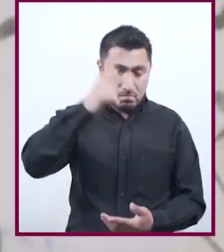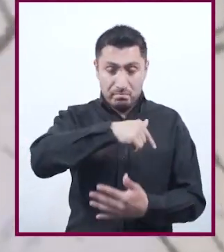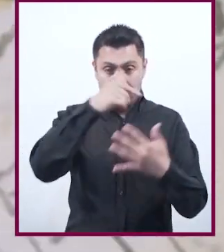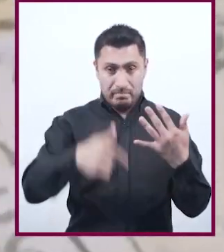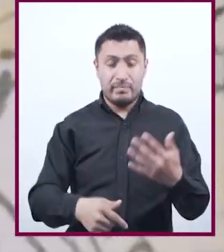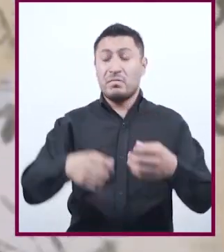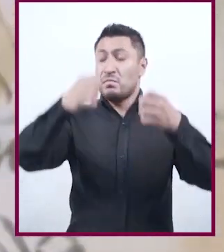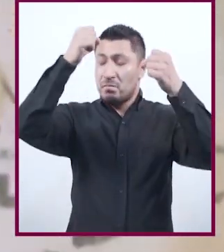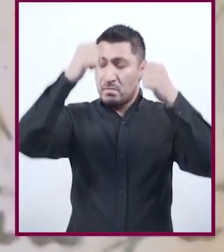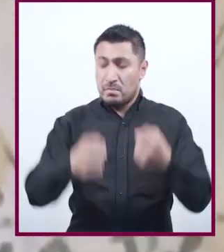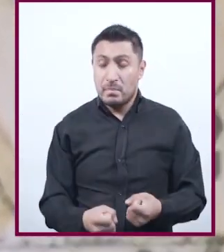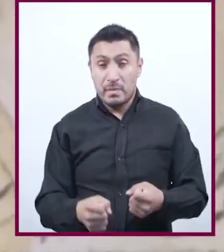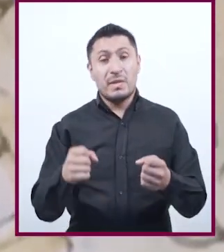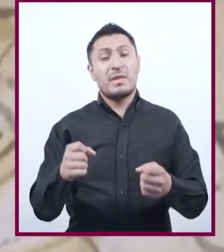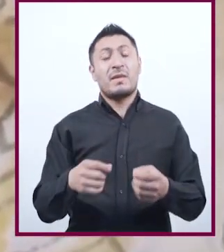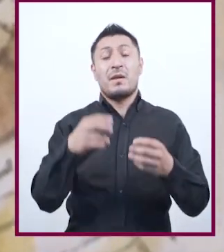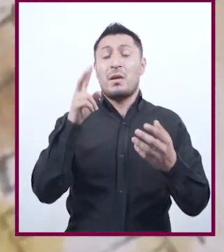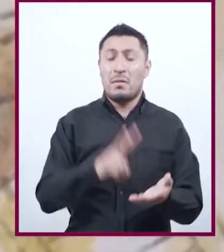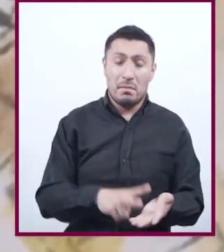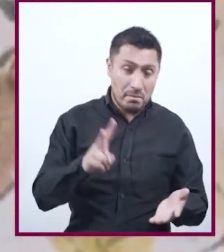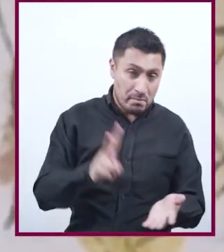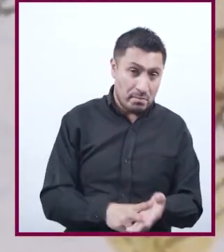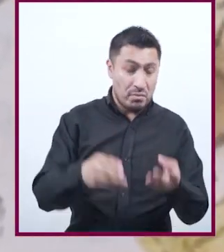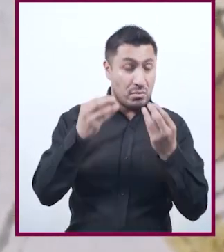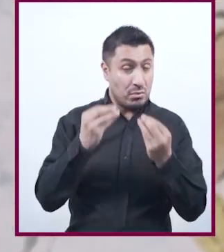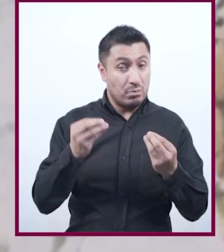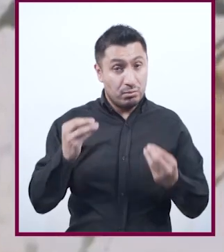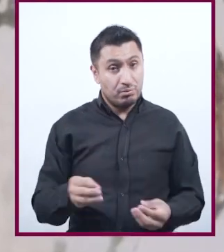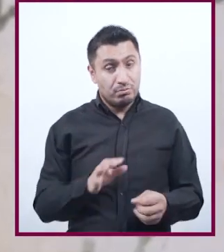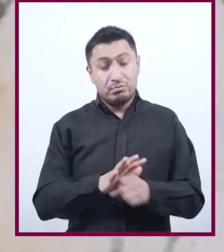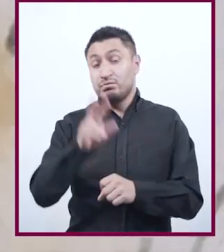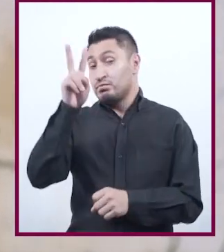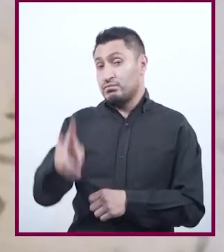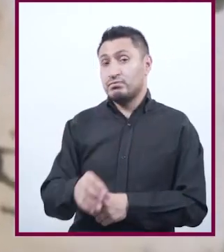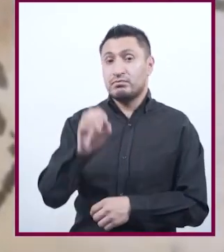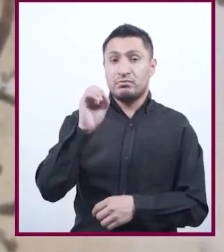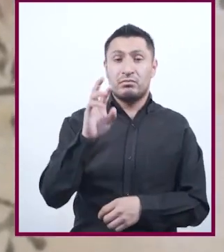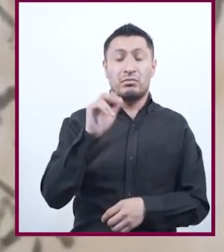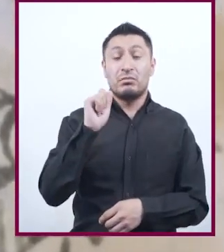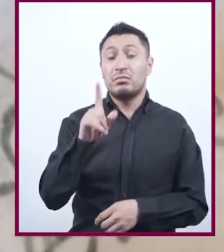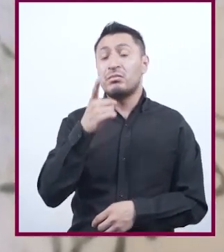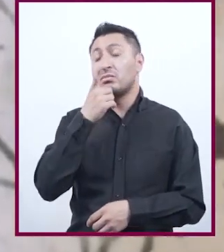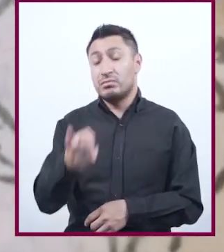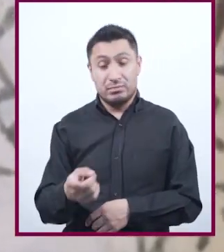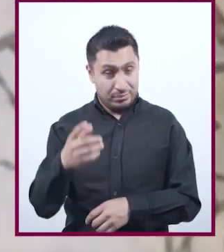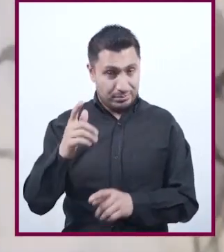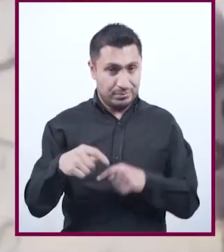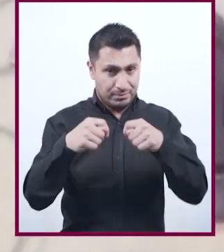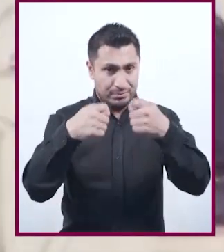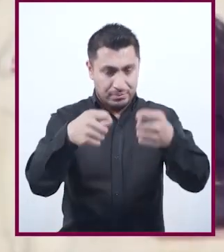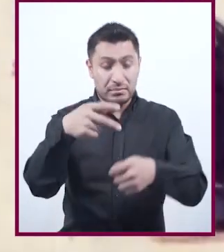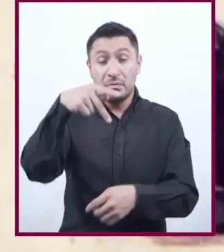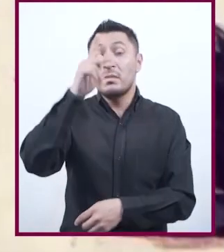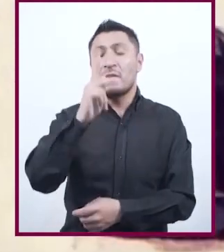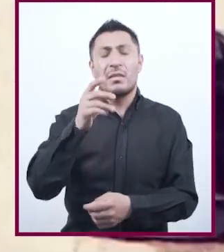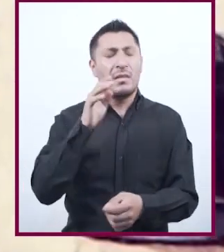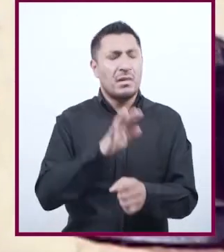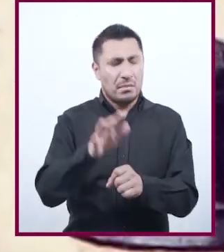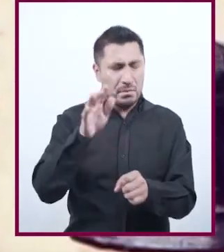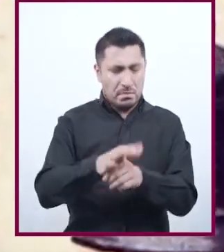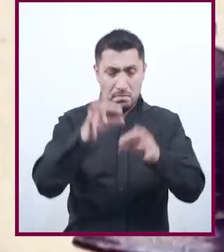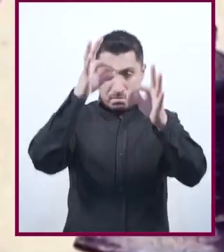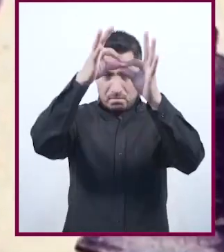valiosísimas, la fuente oral, ¿no? Sin embargo, vamos a precisar que la oralidad,